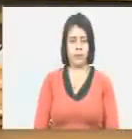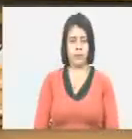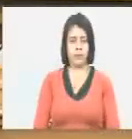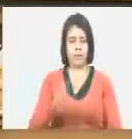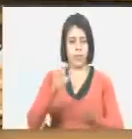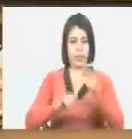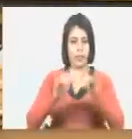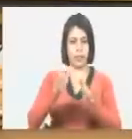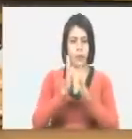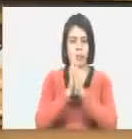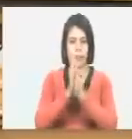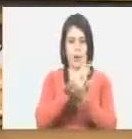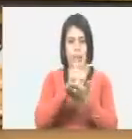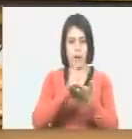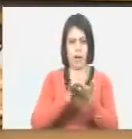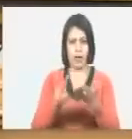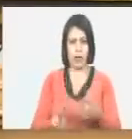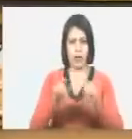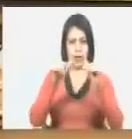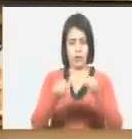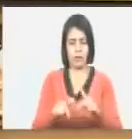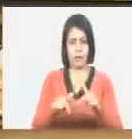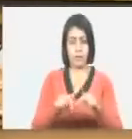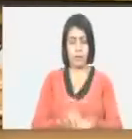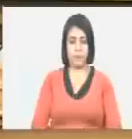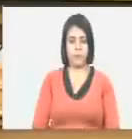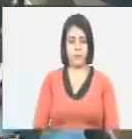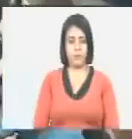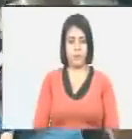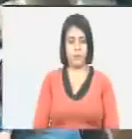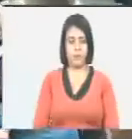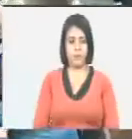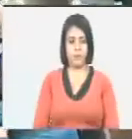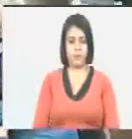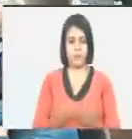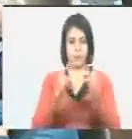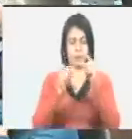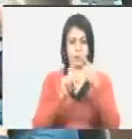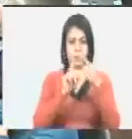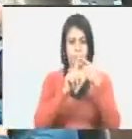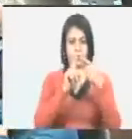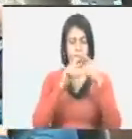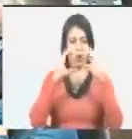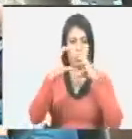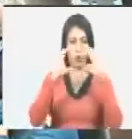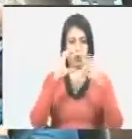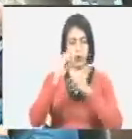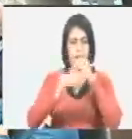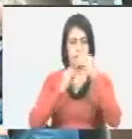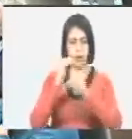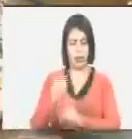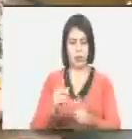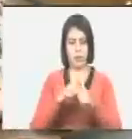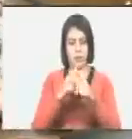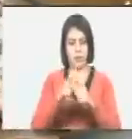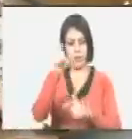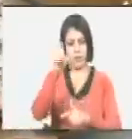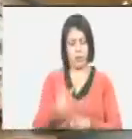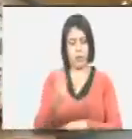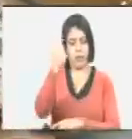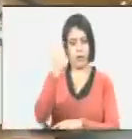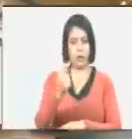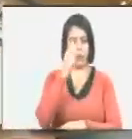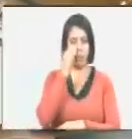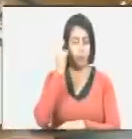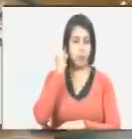Ciudadana secretaria, por favor, sírvase la lectura a la cuenta. Cuenta número 1. Comunicaciones suscritas por las ciudadanas diputadas y